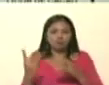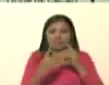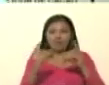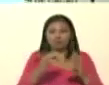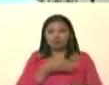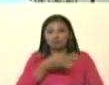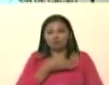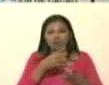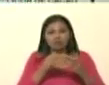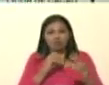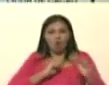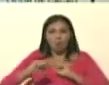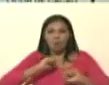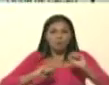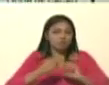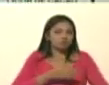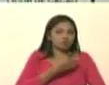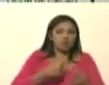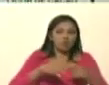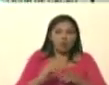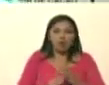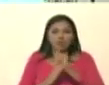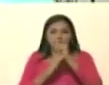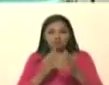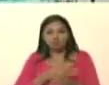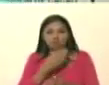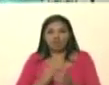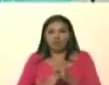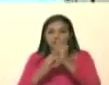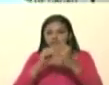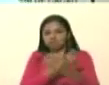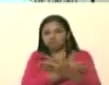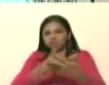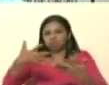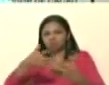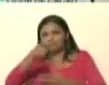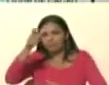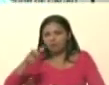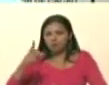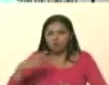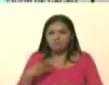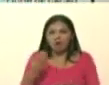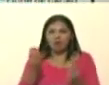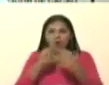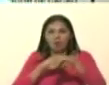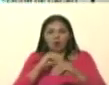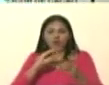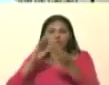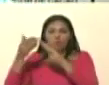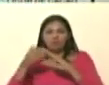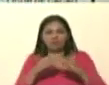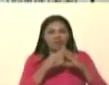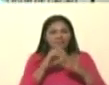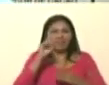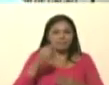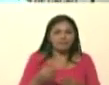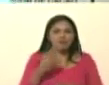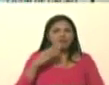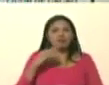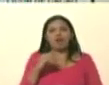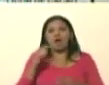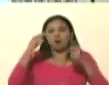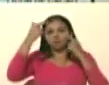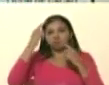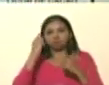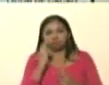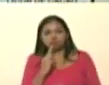con todos los movimientos sociales líderes sociales que son miles y miles y miles en los consejos comunales en las comunas en la juve chela o